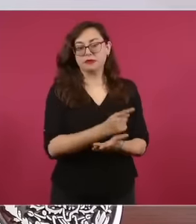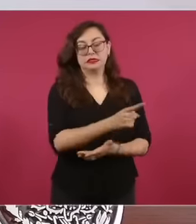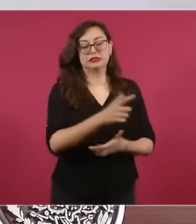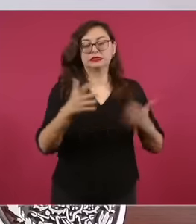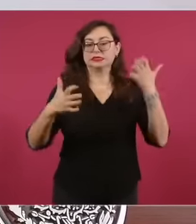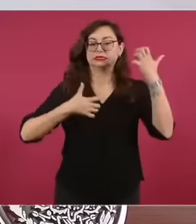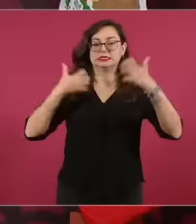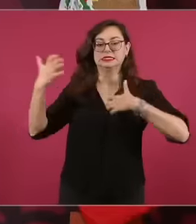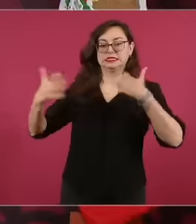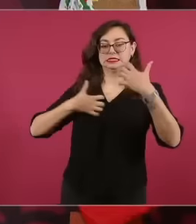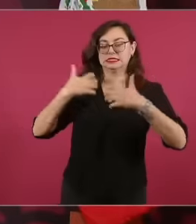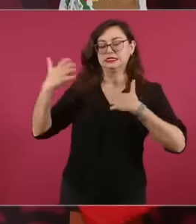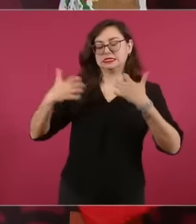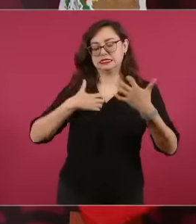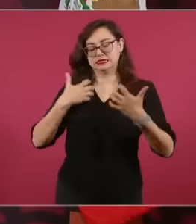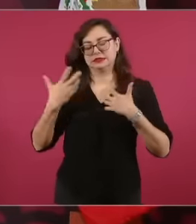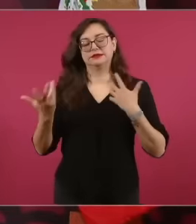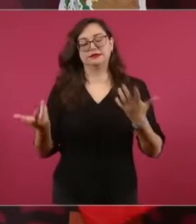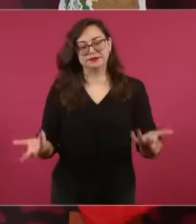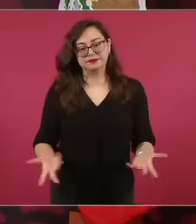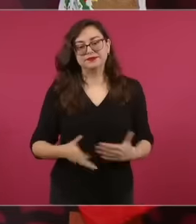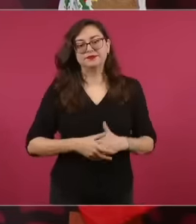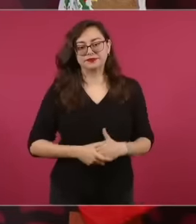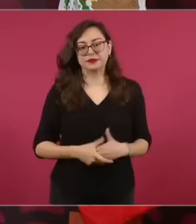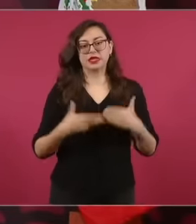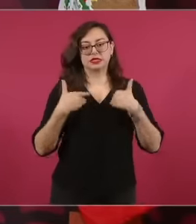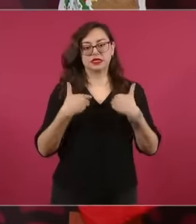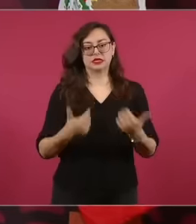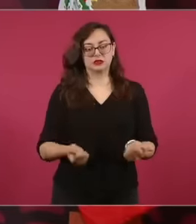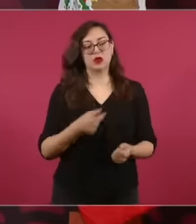cómo se llevaba con Carlos Salinas,